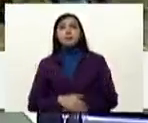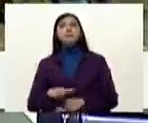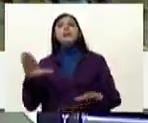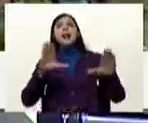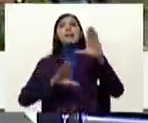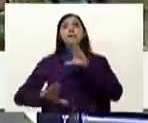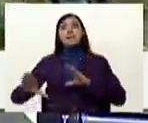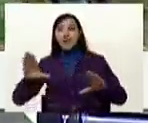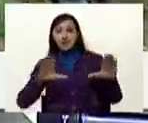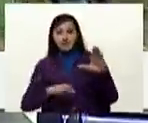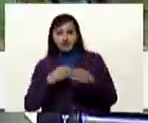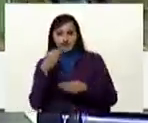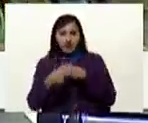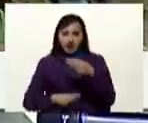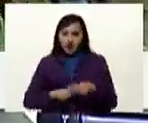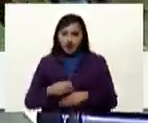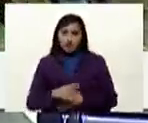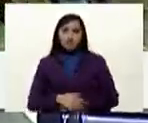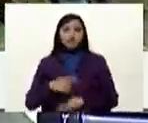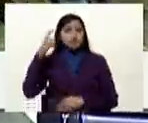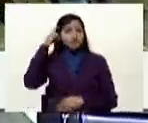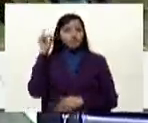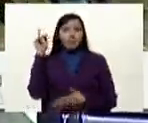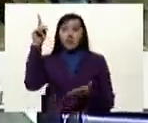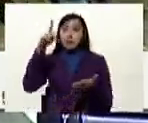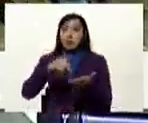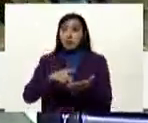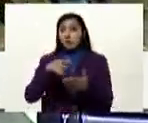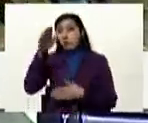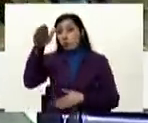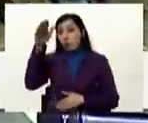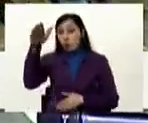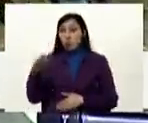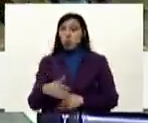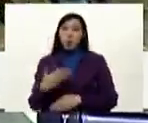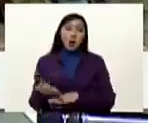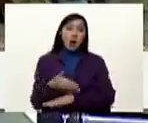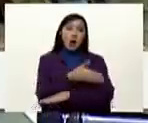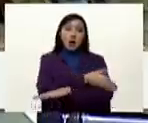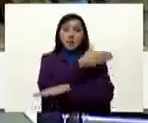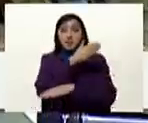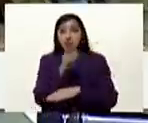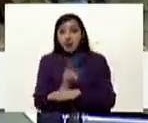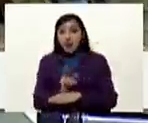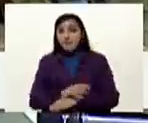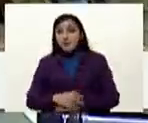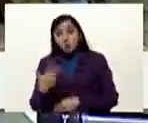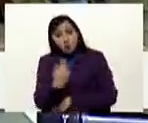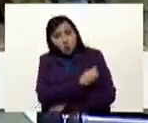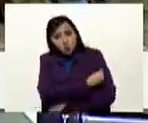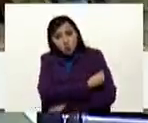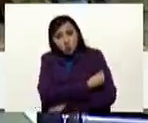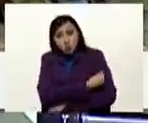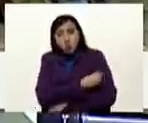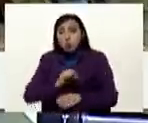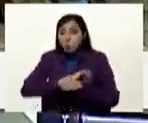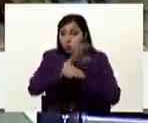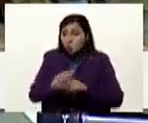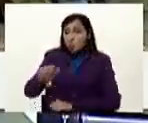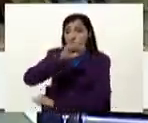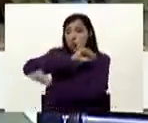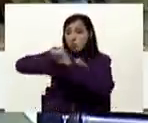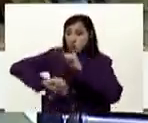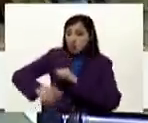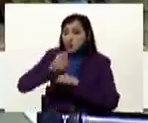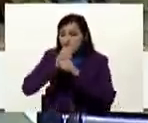ciencia. Algún día llegaremos, más temprano que tarde, a la vacuna contra el coronavirus que